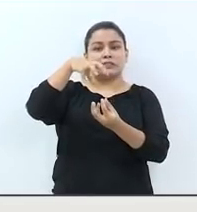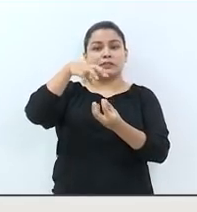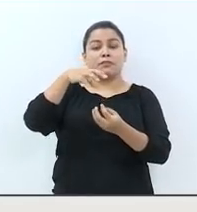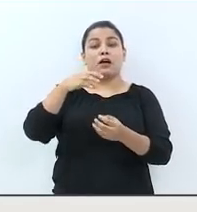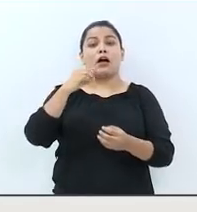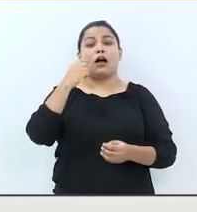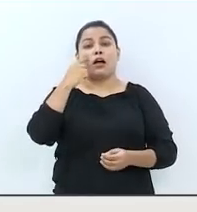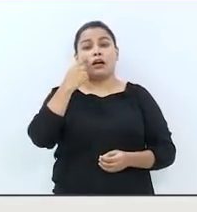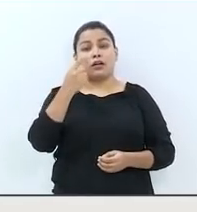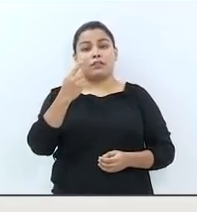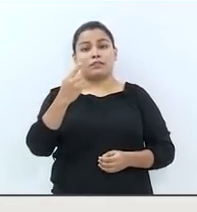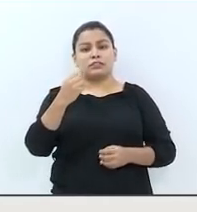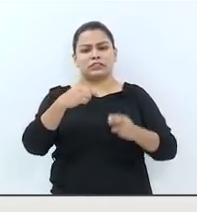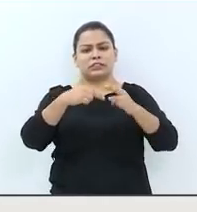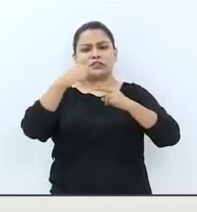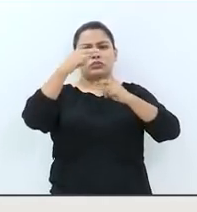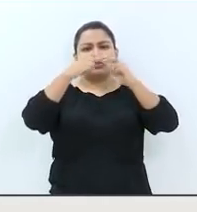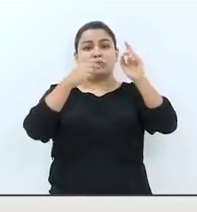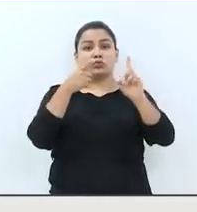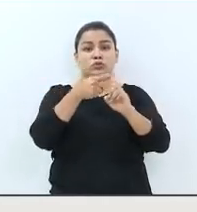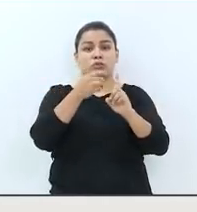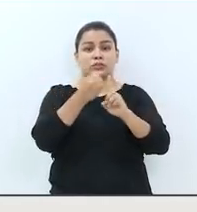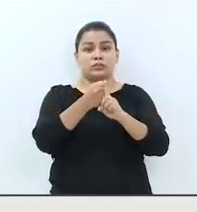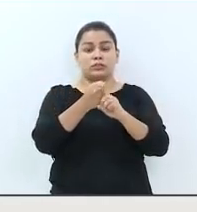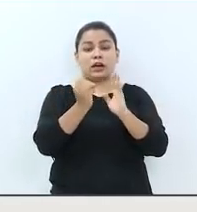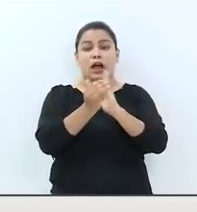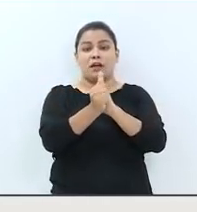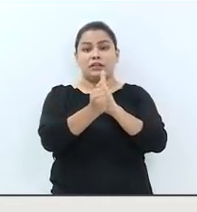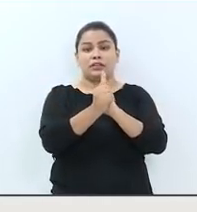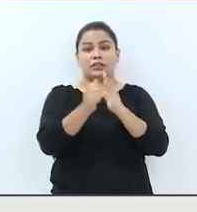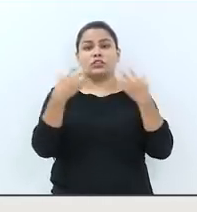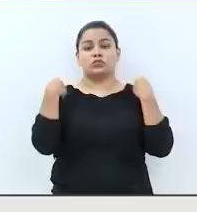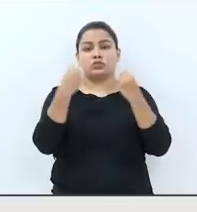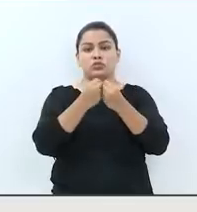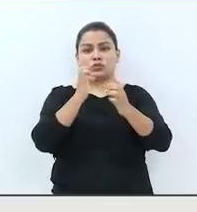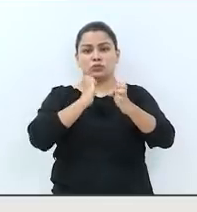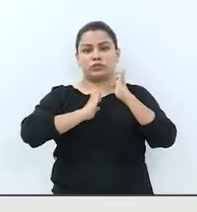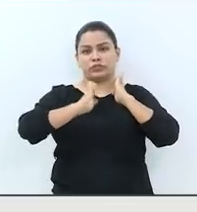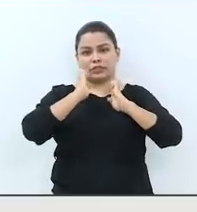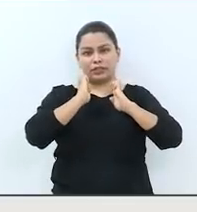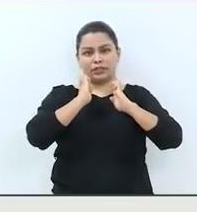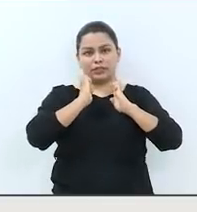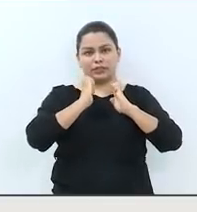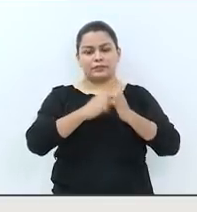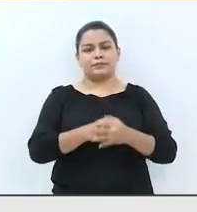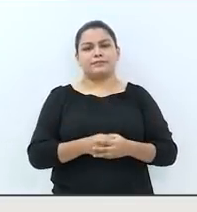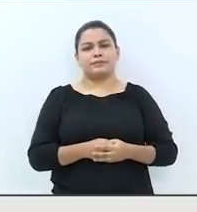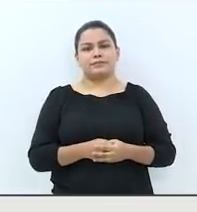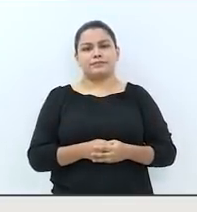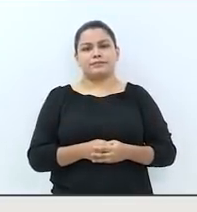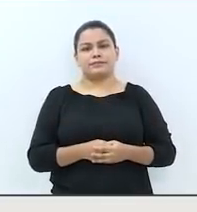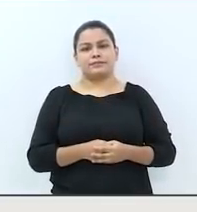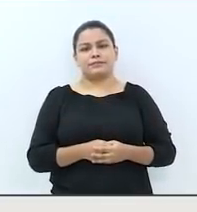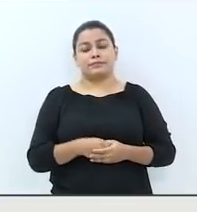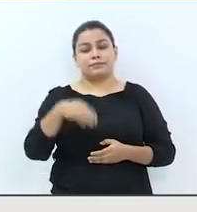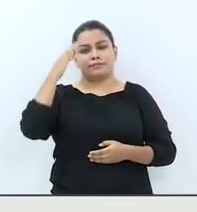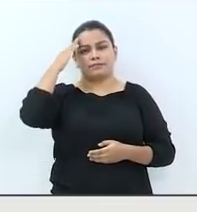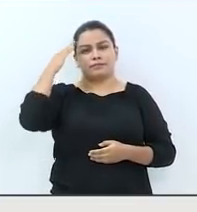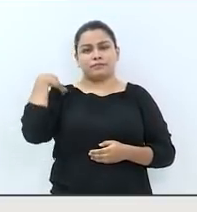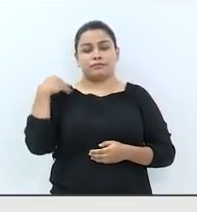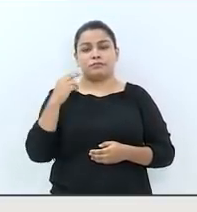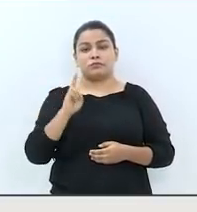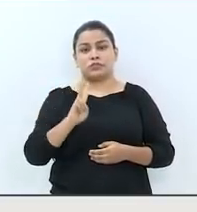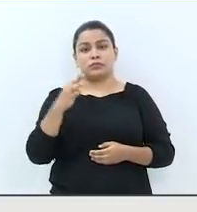la construcción de objetivos en habilidades socioemocionales. Y les pongo un poquito en contexto, estimada Elsa y